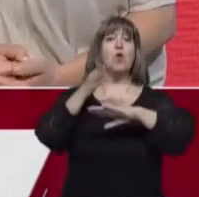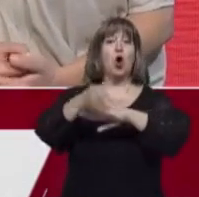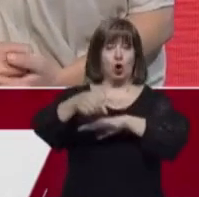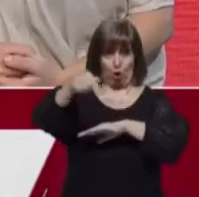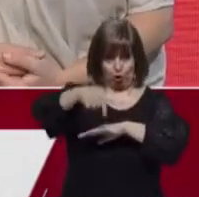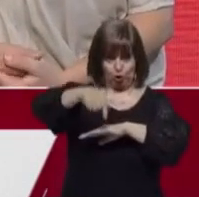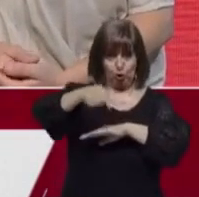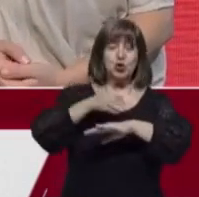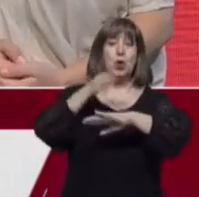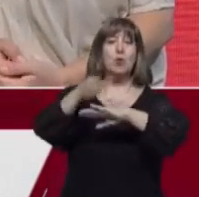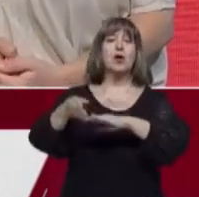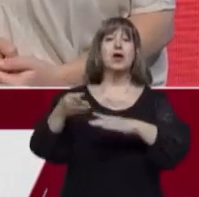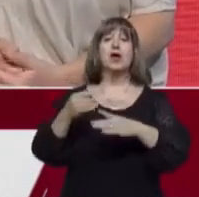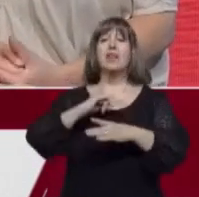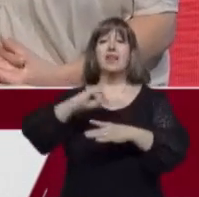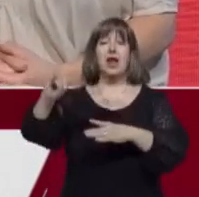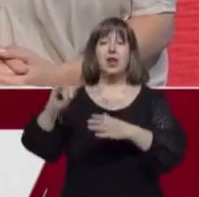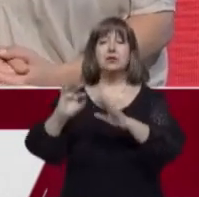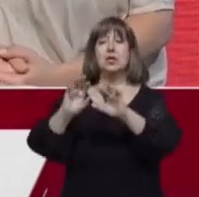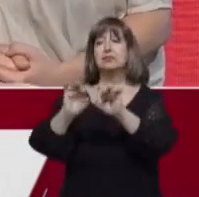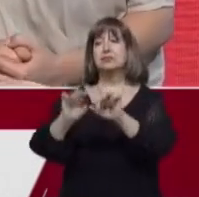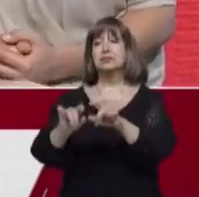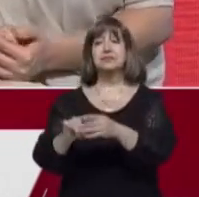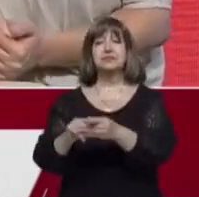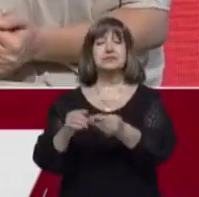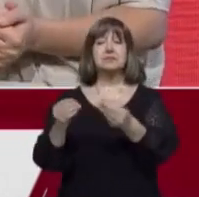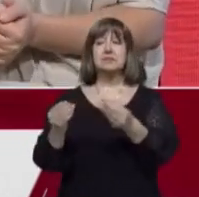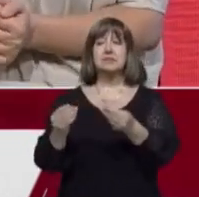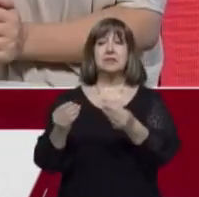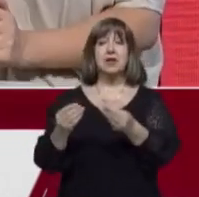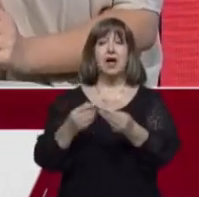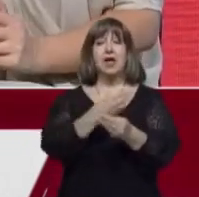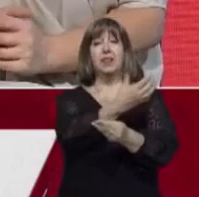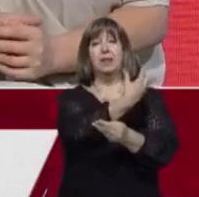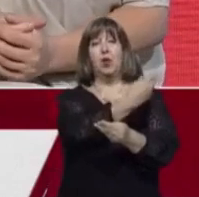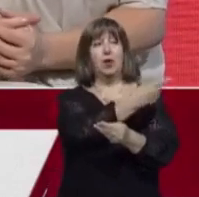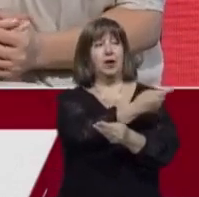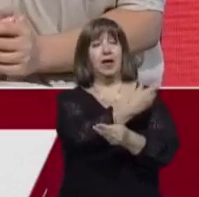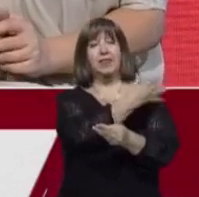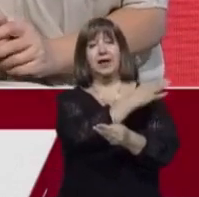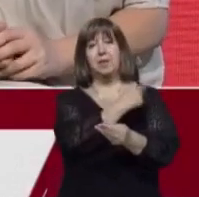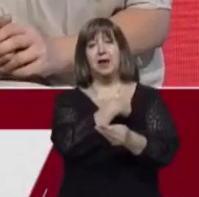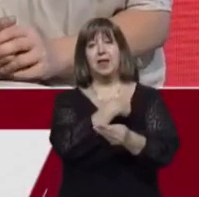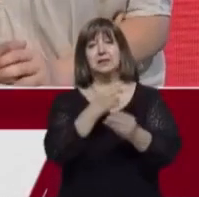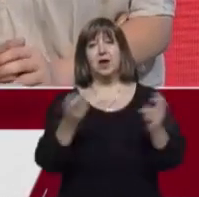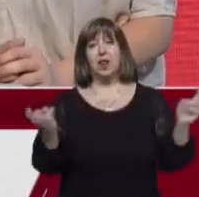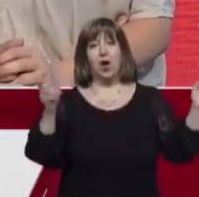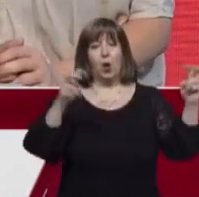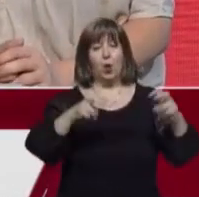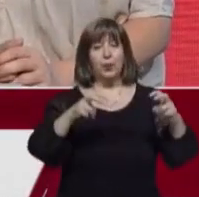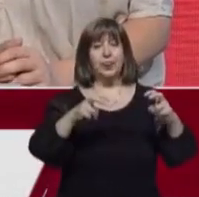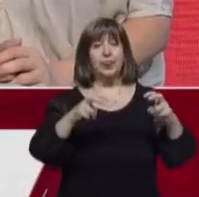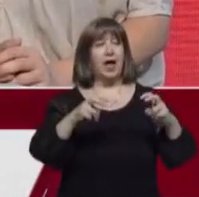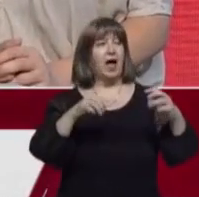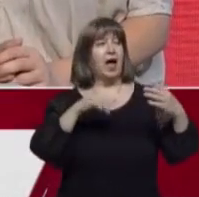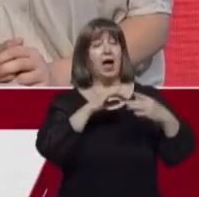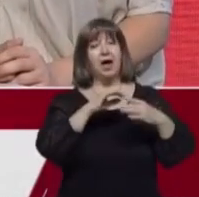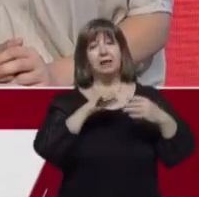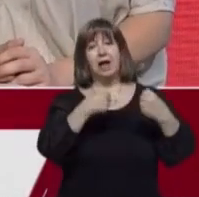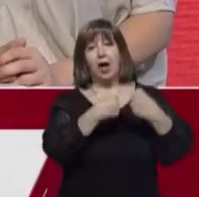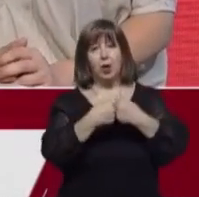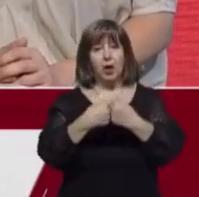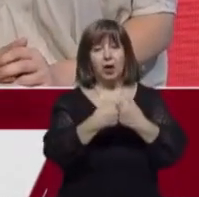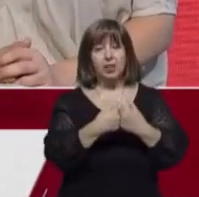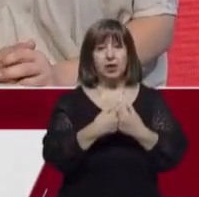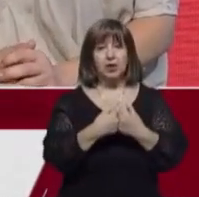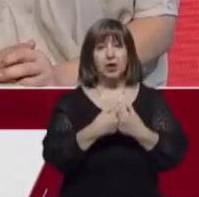una denuncia, me toman la denuncia, al señor que a mí me discriminó nos juntan, tratamos de llegar a un acuerdo, y en